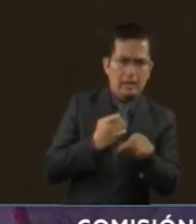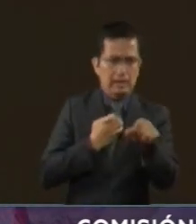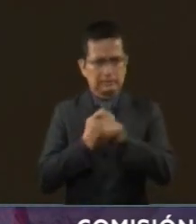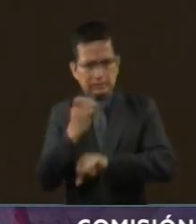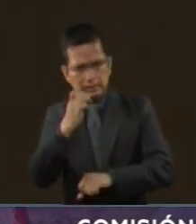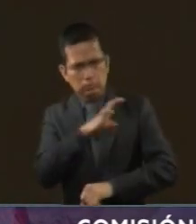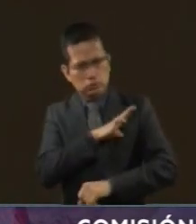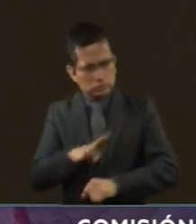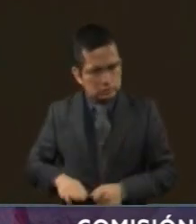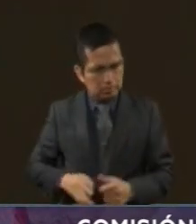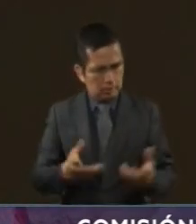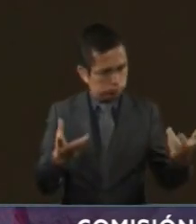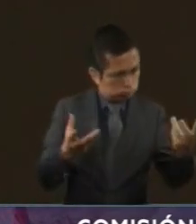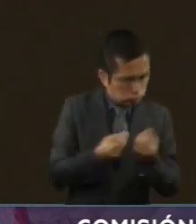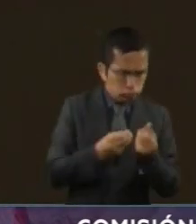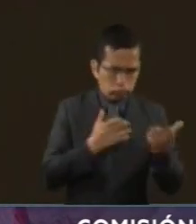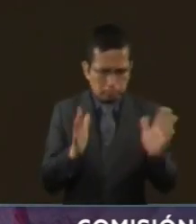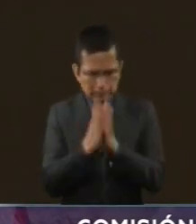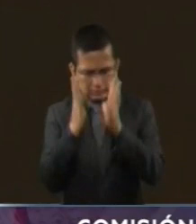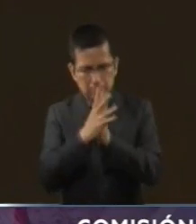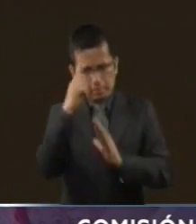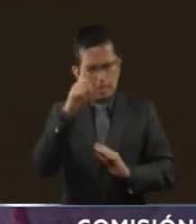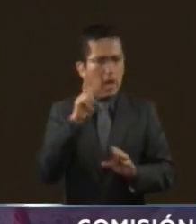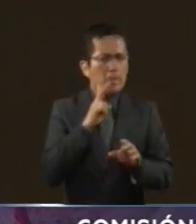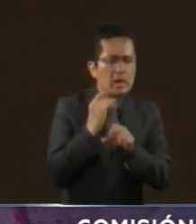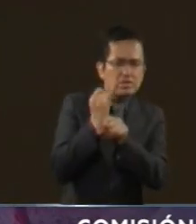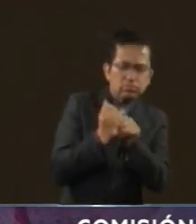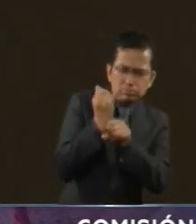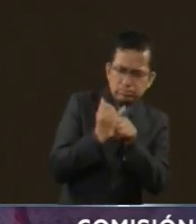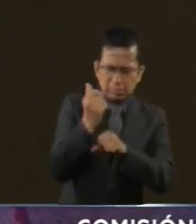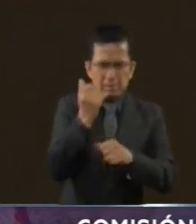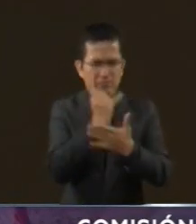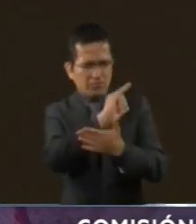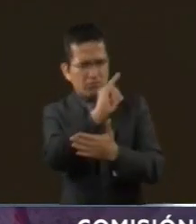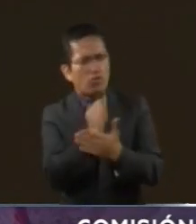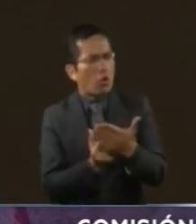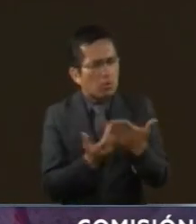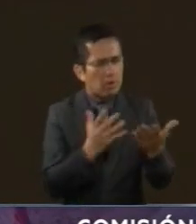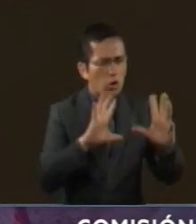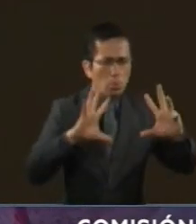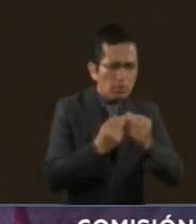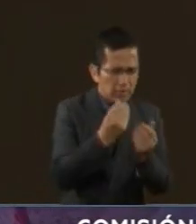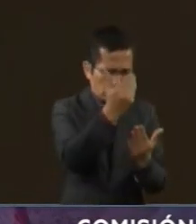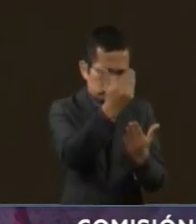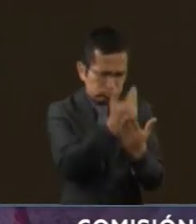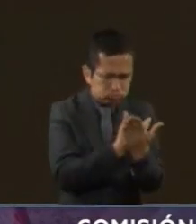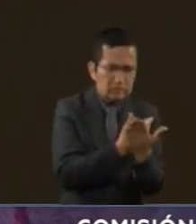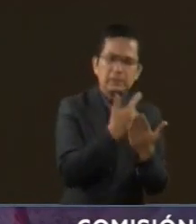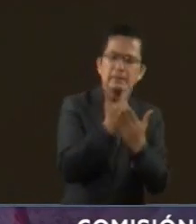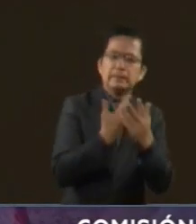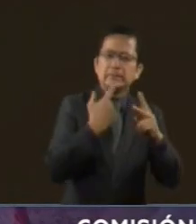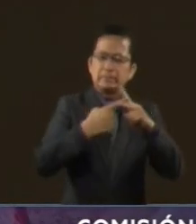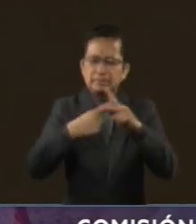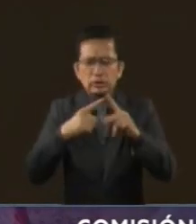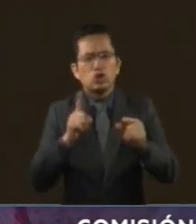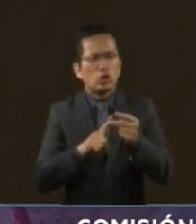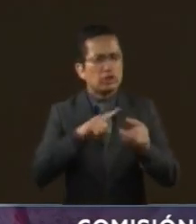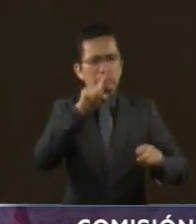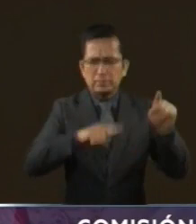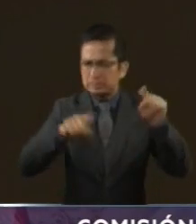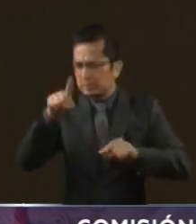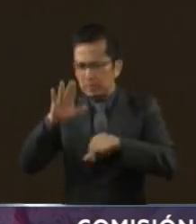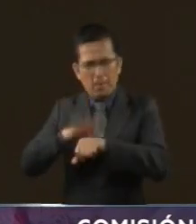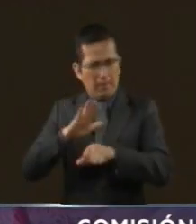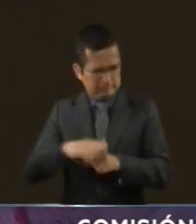la administración e información estadística georreferenciada sobre homicidios dolosos y feminicidios, mejorar